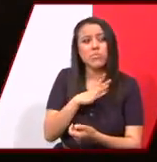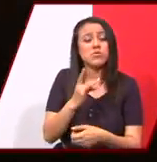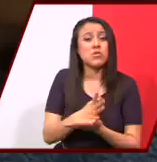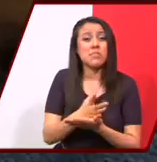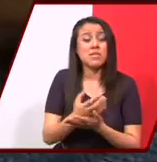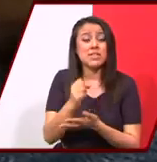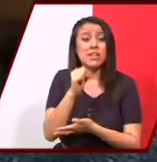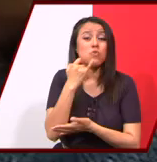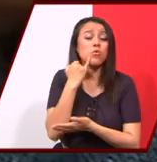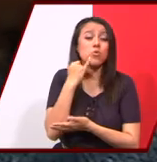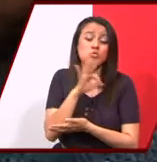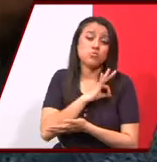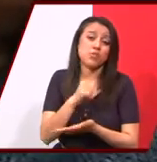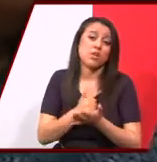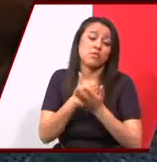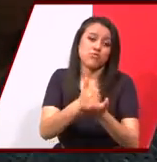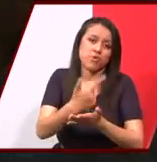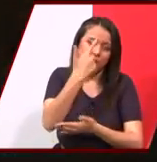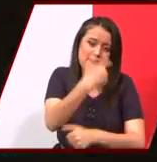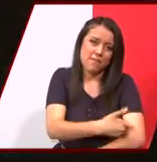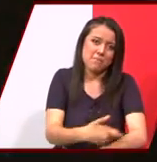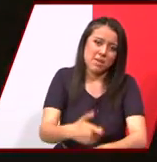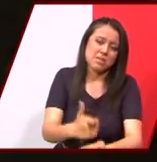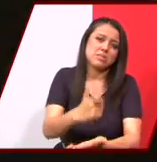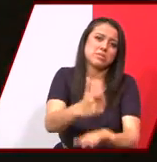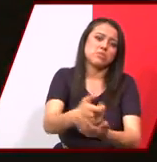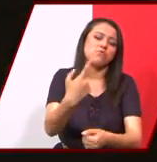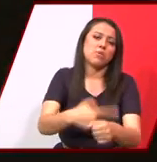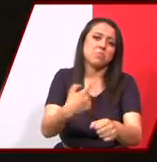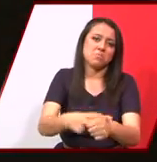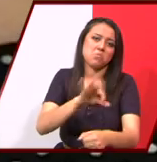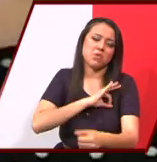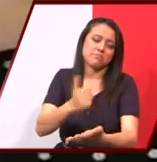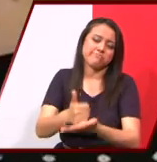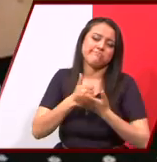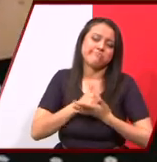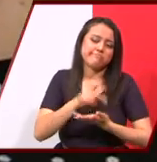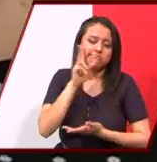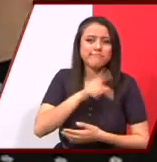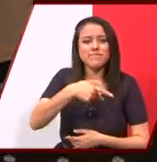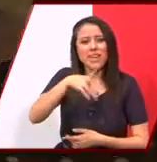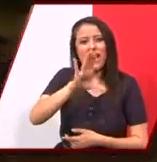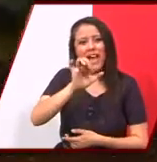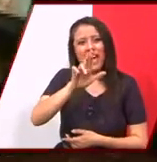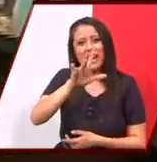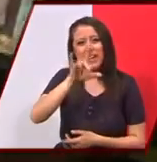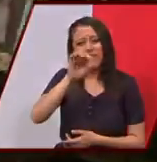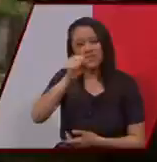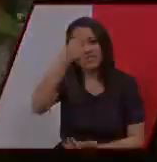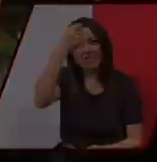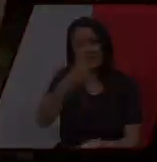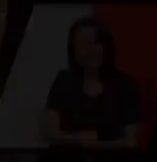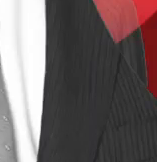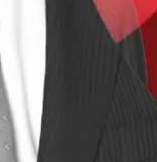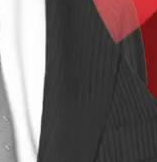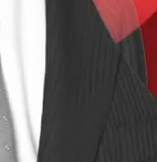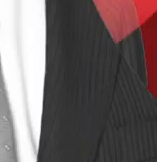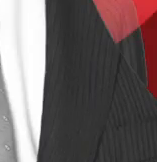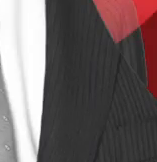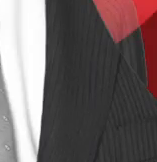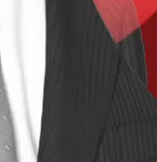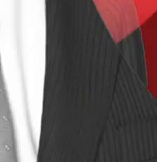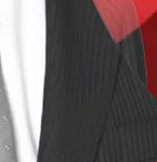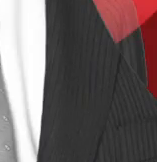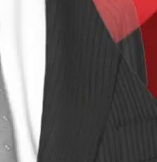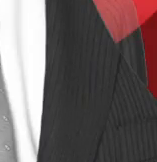único que puede aportar a la economía familiar y a su enfermedad. Carlos Carpizo Terrones, a quien corresponda.